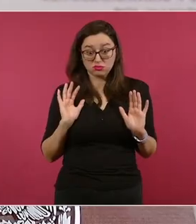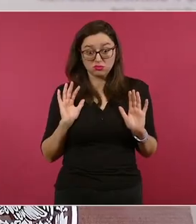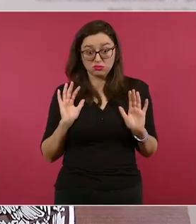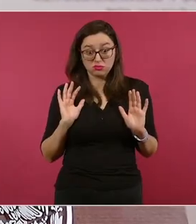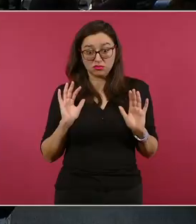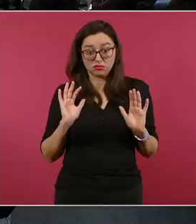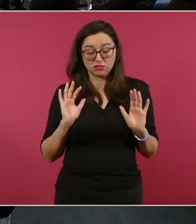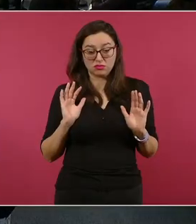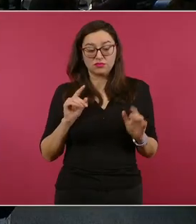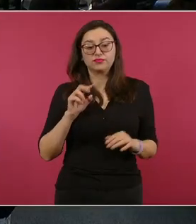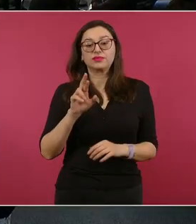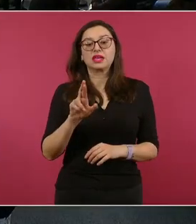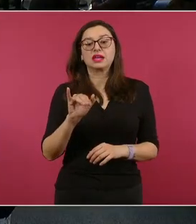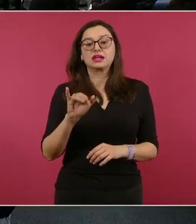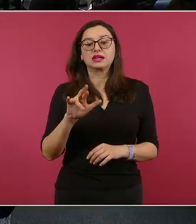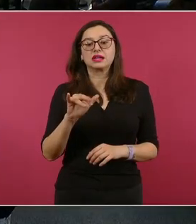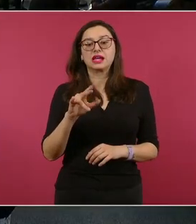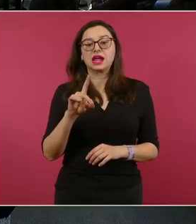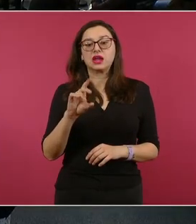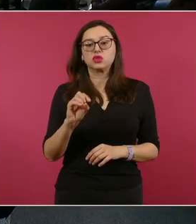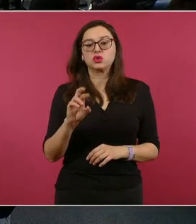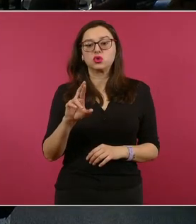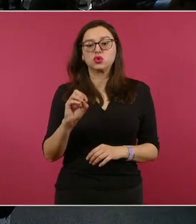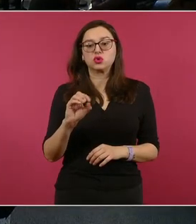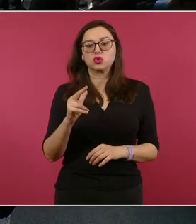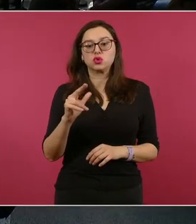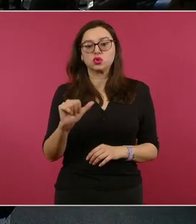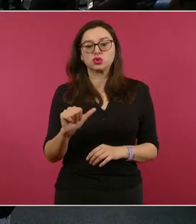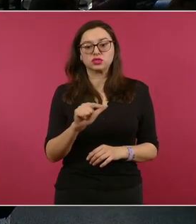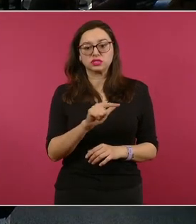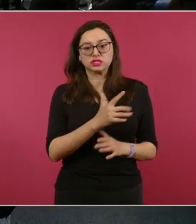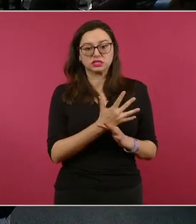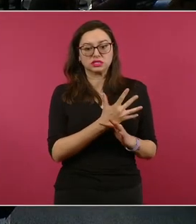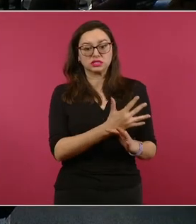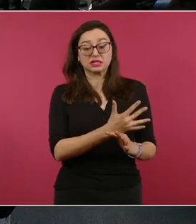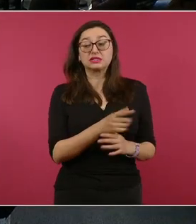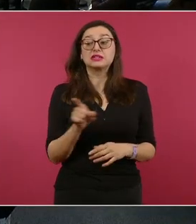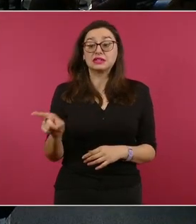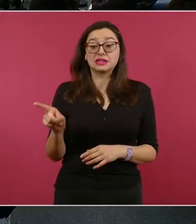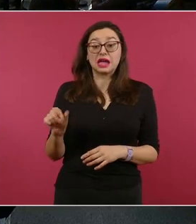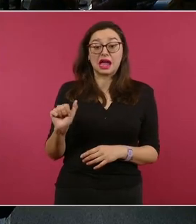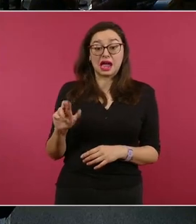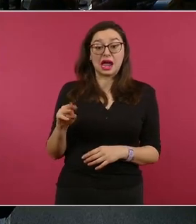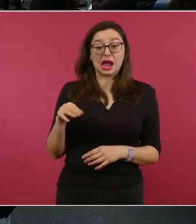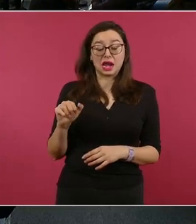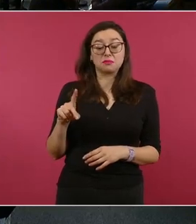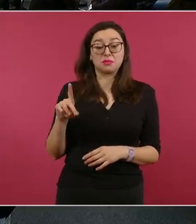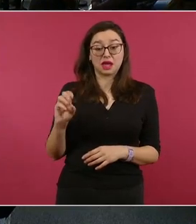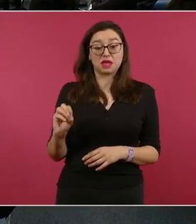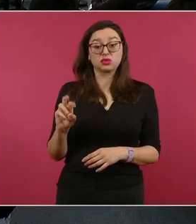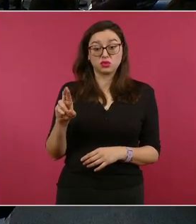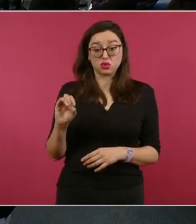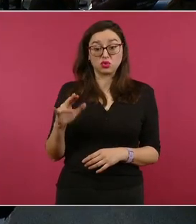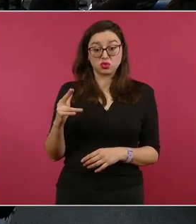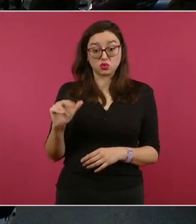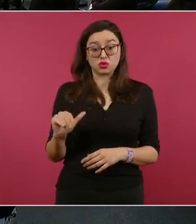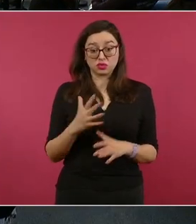un hijo de Ricardo Rocha. Armando Rocha. Armando, sí, sacó algo que